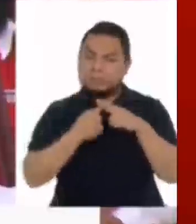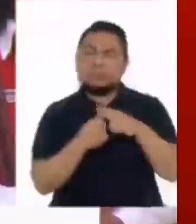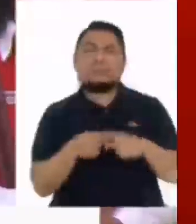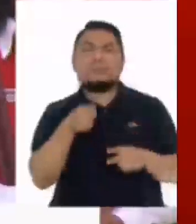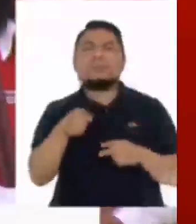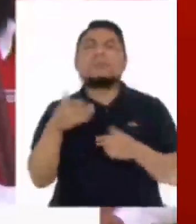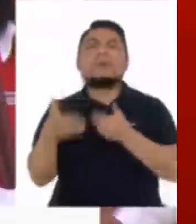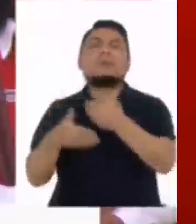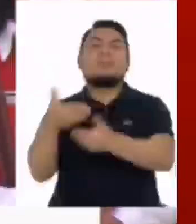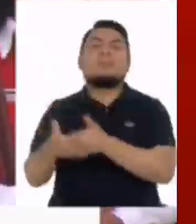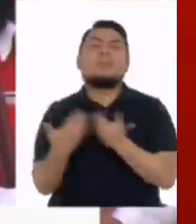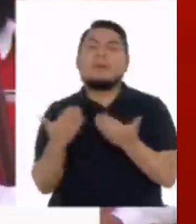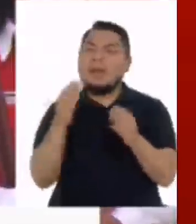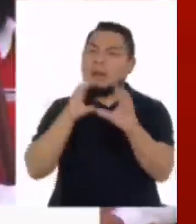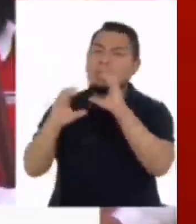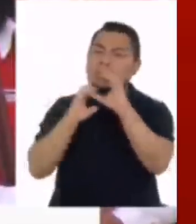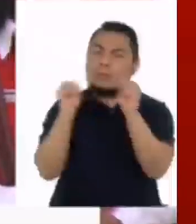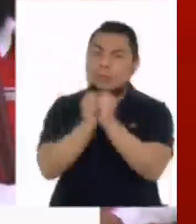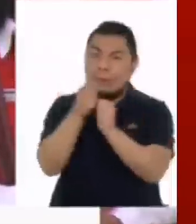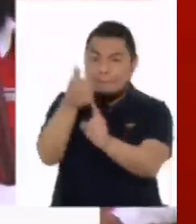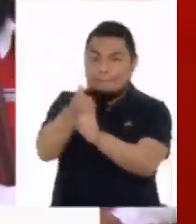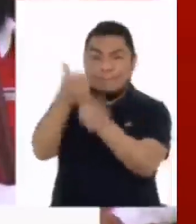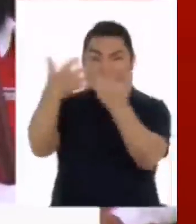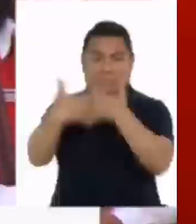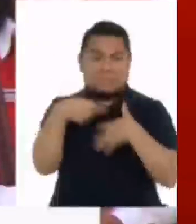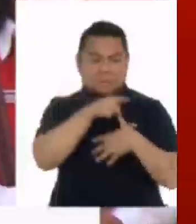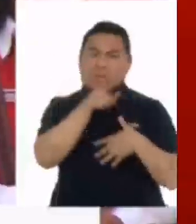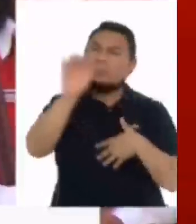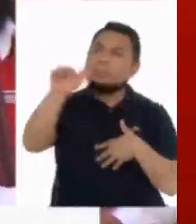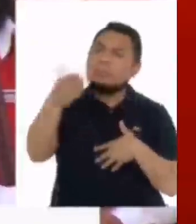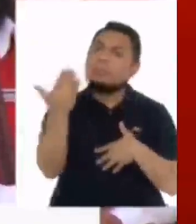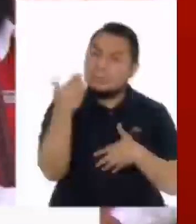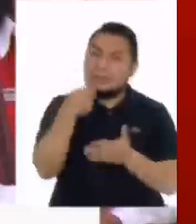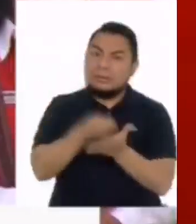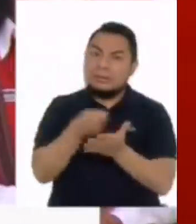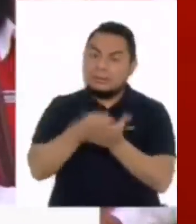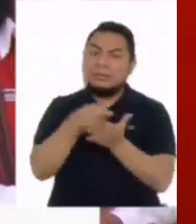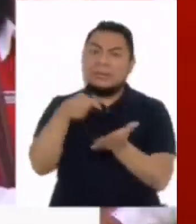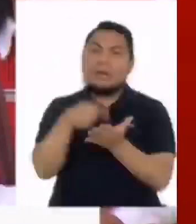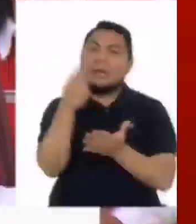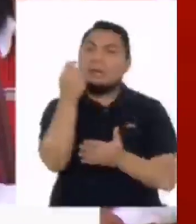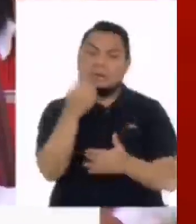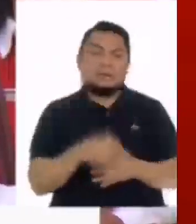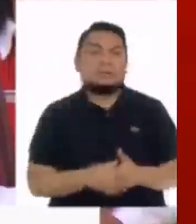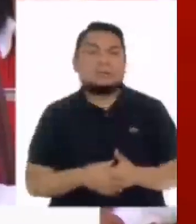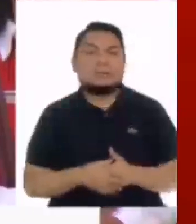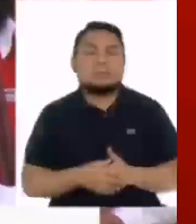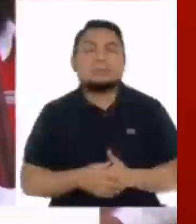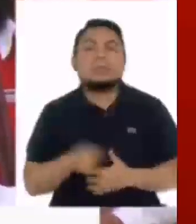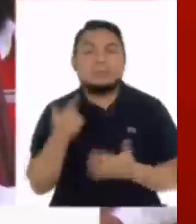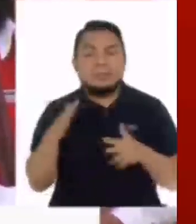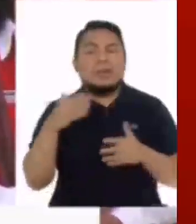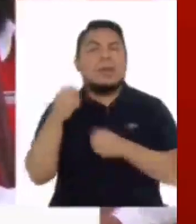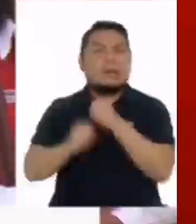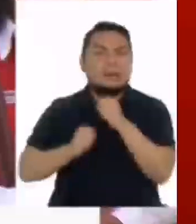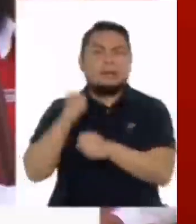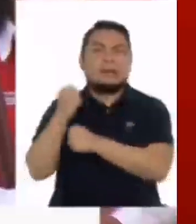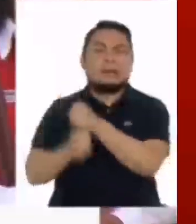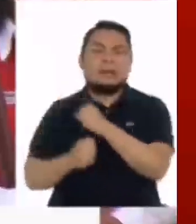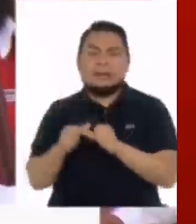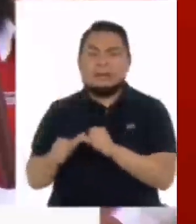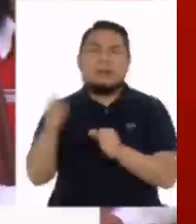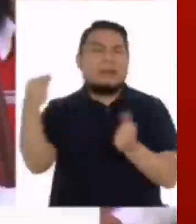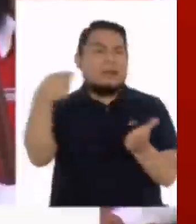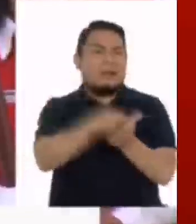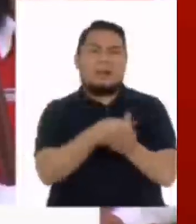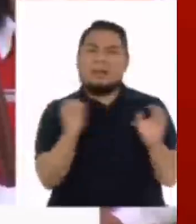el proceso de diálogo directo con las empresas para cobrar dichas deudas que por décadas no han